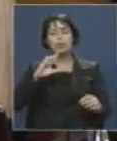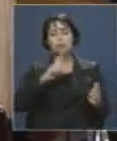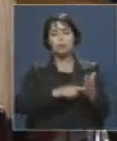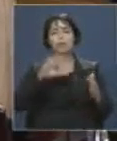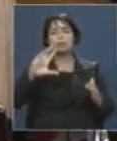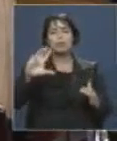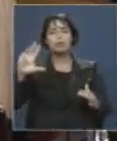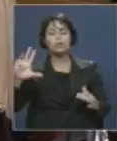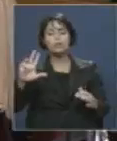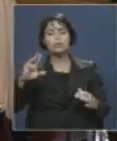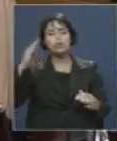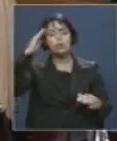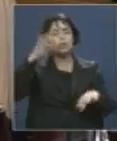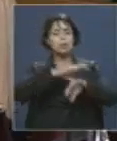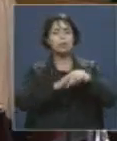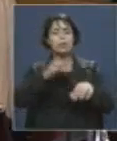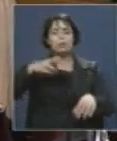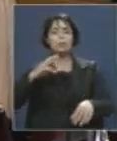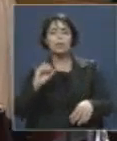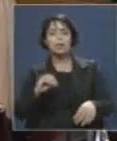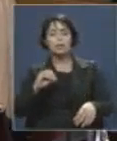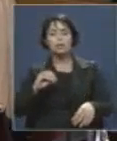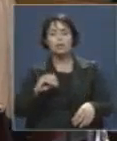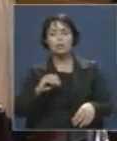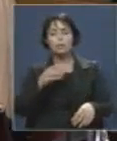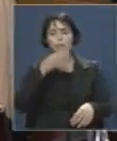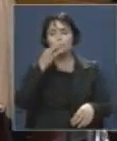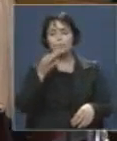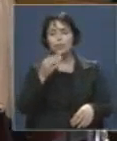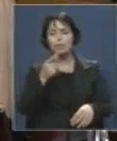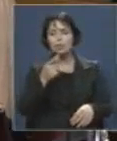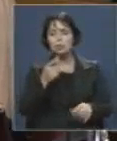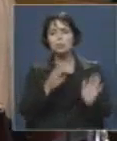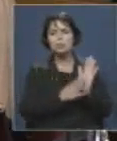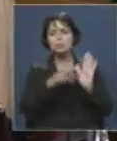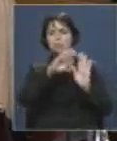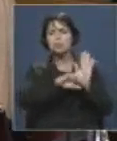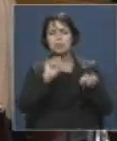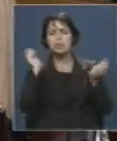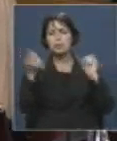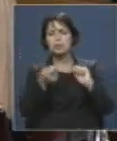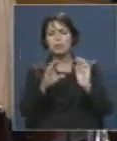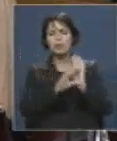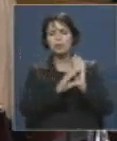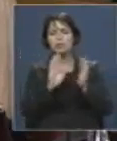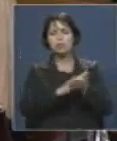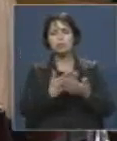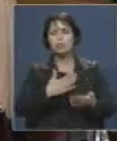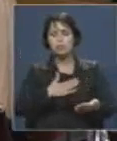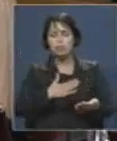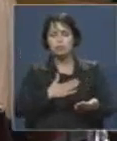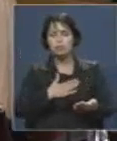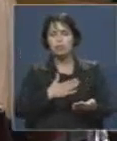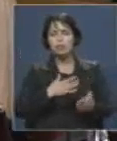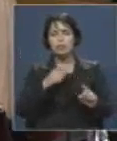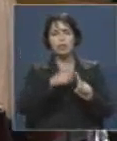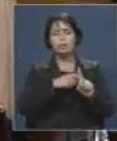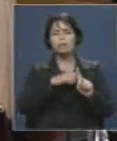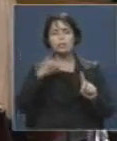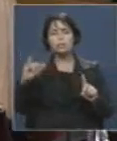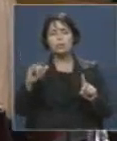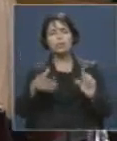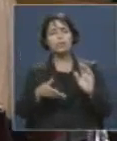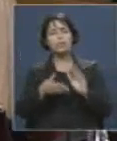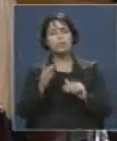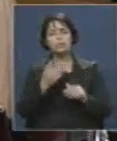almirante Merino, convertido en parte del Poder Legislativo de facto, presentó una moción que modificó el Código Sanitario a solo meses de dejar